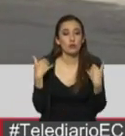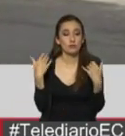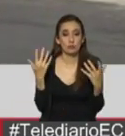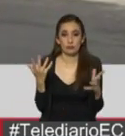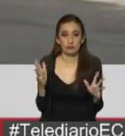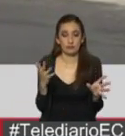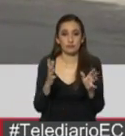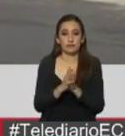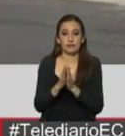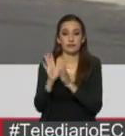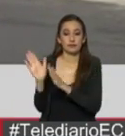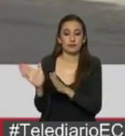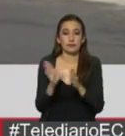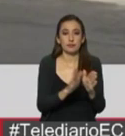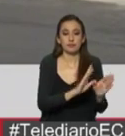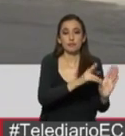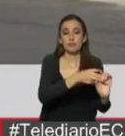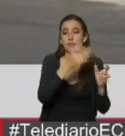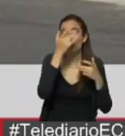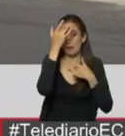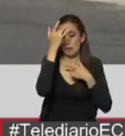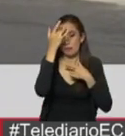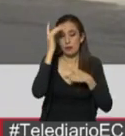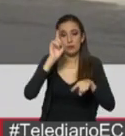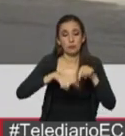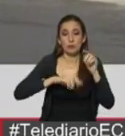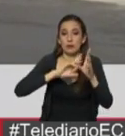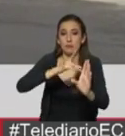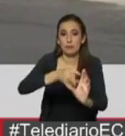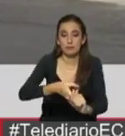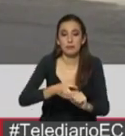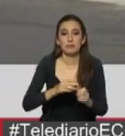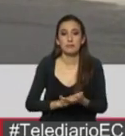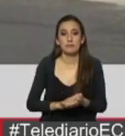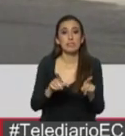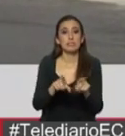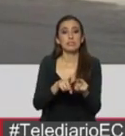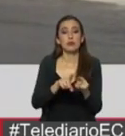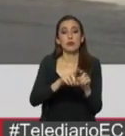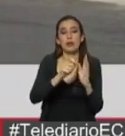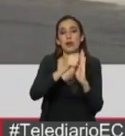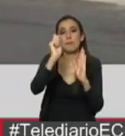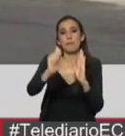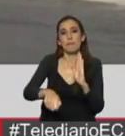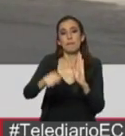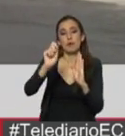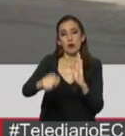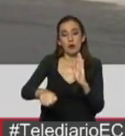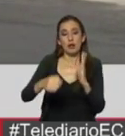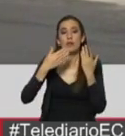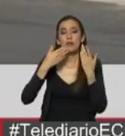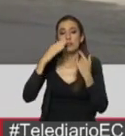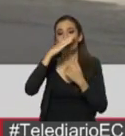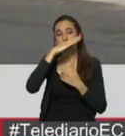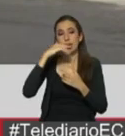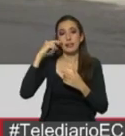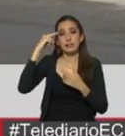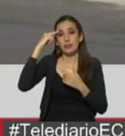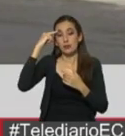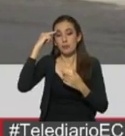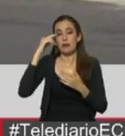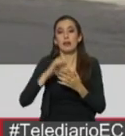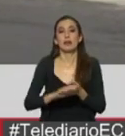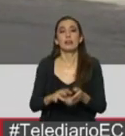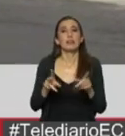juicio, puesto que él se encontraba enfermo. Tampoco participaron los abogados del expresidente Rafael Correa, del